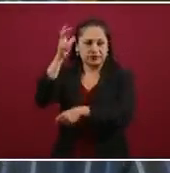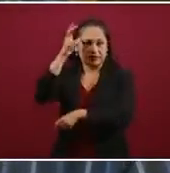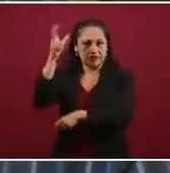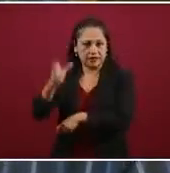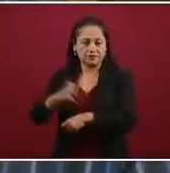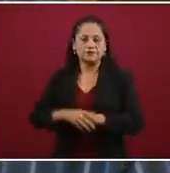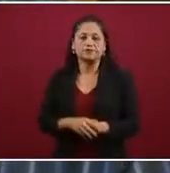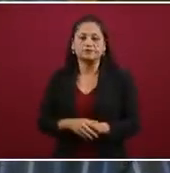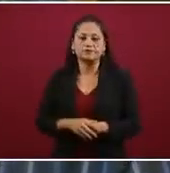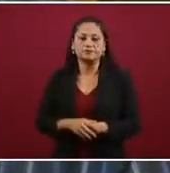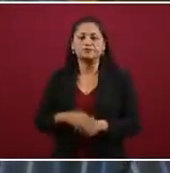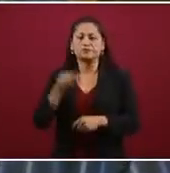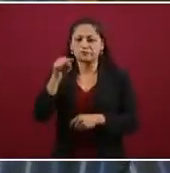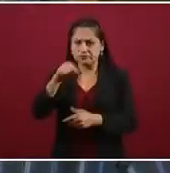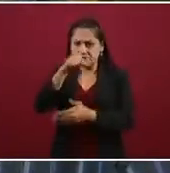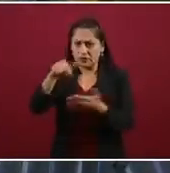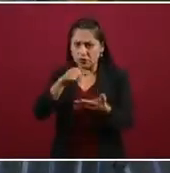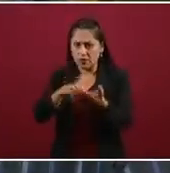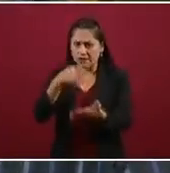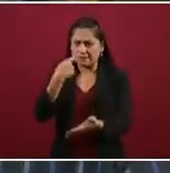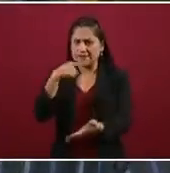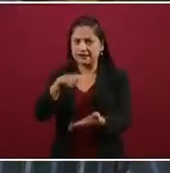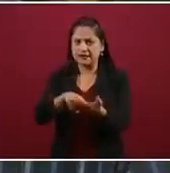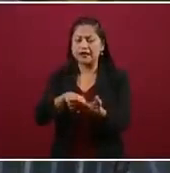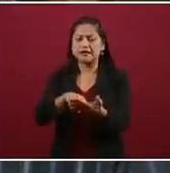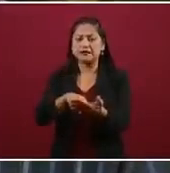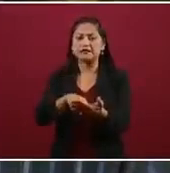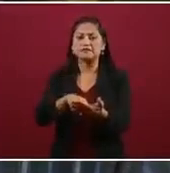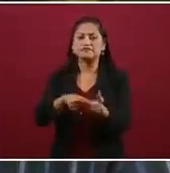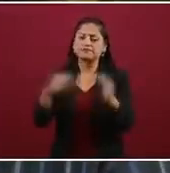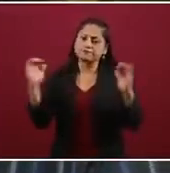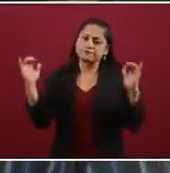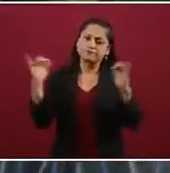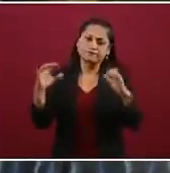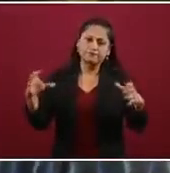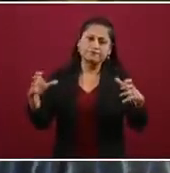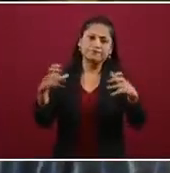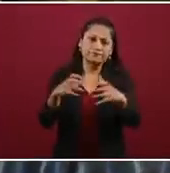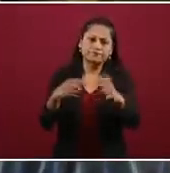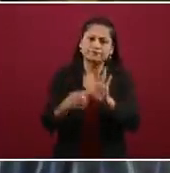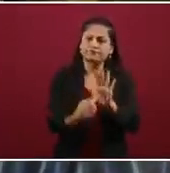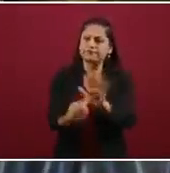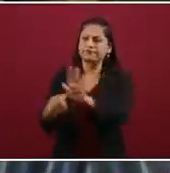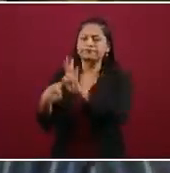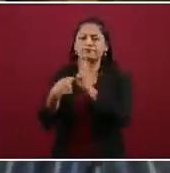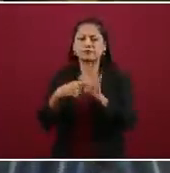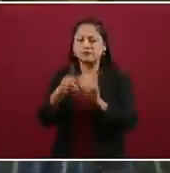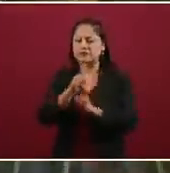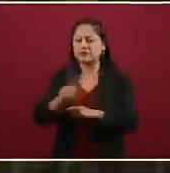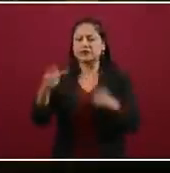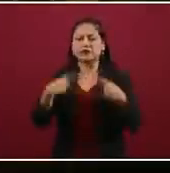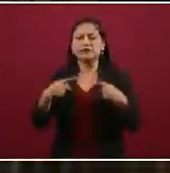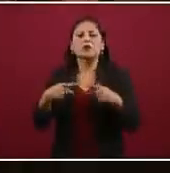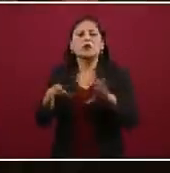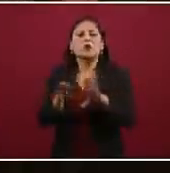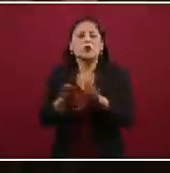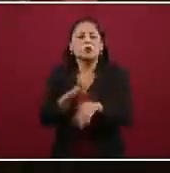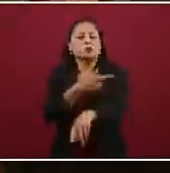Y ahí en Celaya se hacen las primeras proclamas que muestran hacia dónde va ahora la revolución,